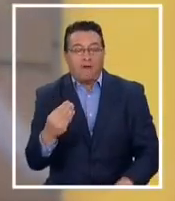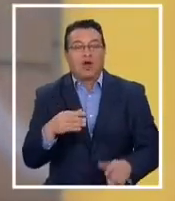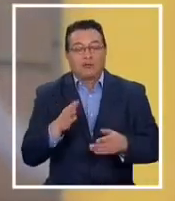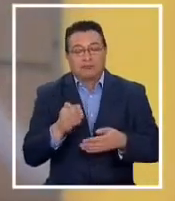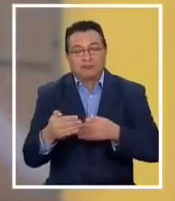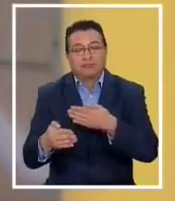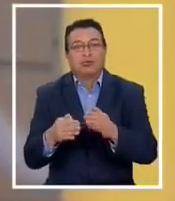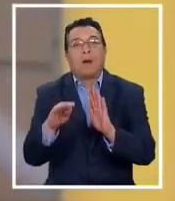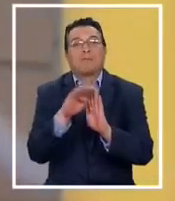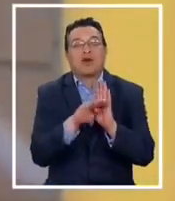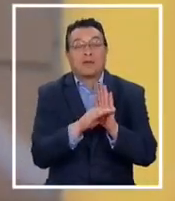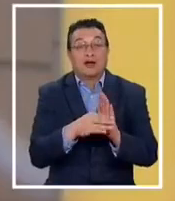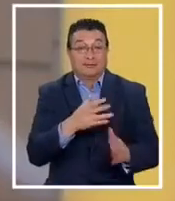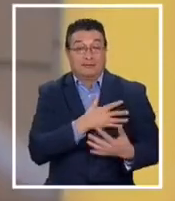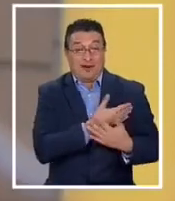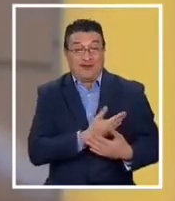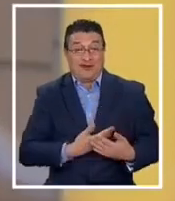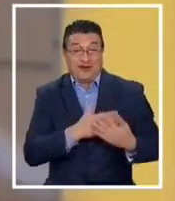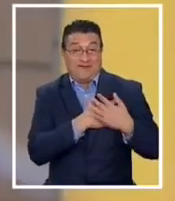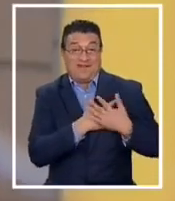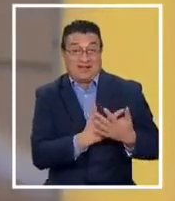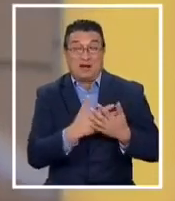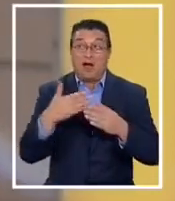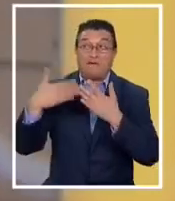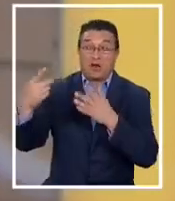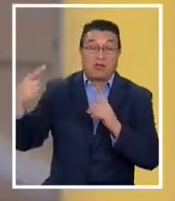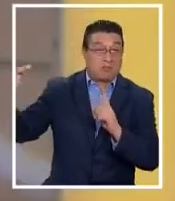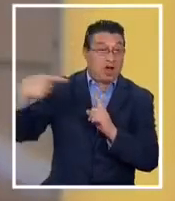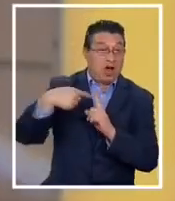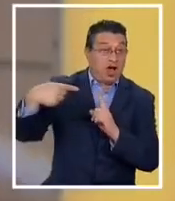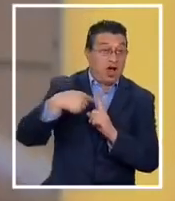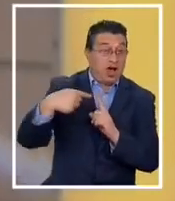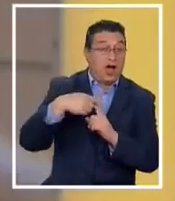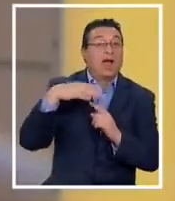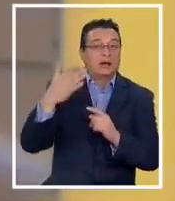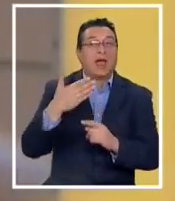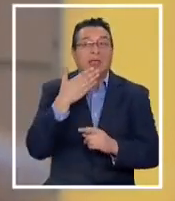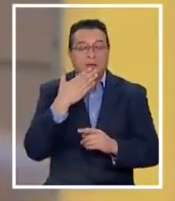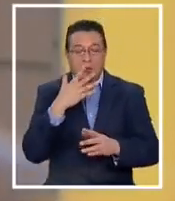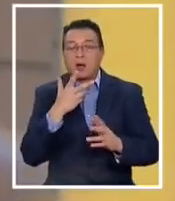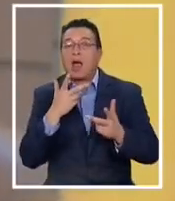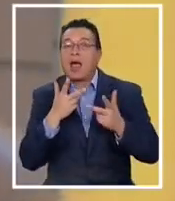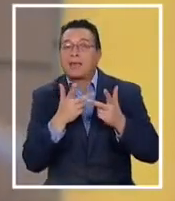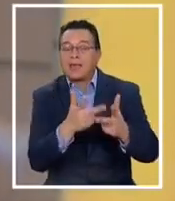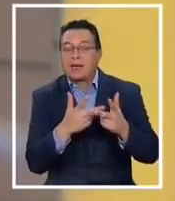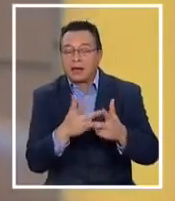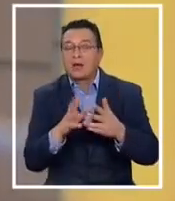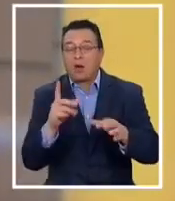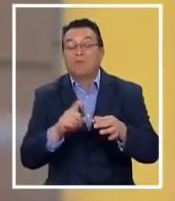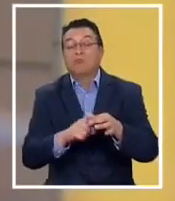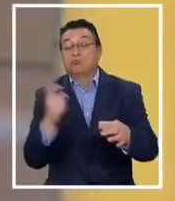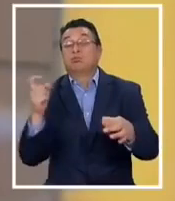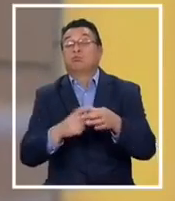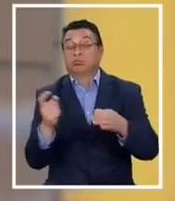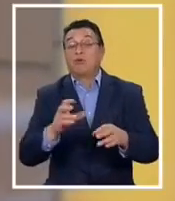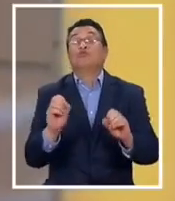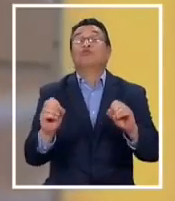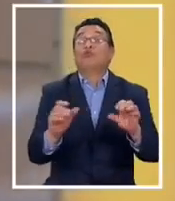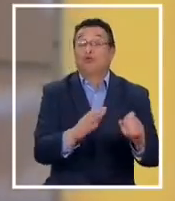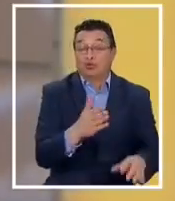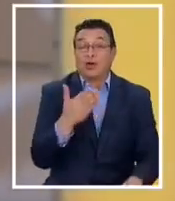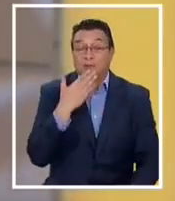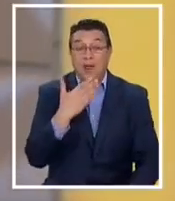ustedes que algunos hb lo sacaron desde fuera pero que también tuvieron una serie de ataques y de descuelgue tanto así